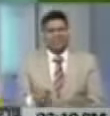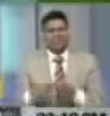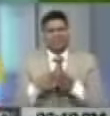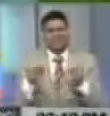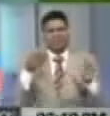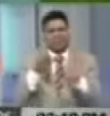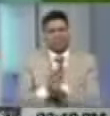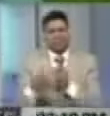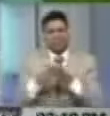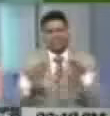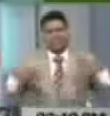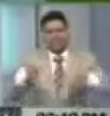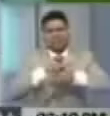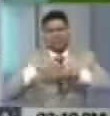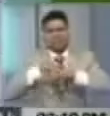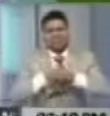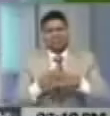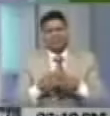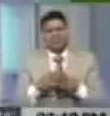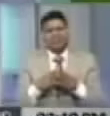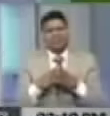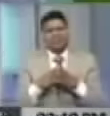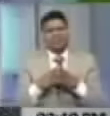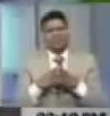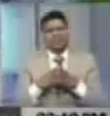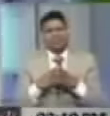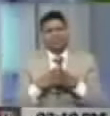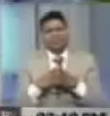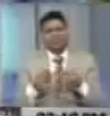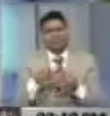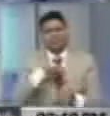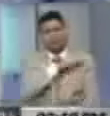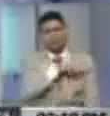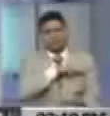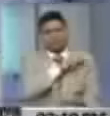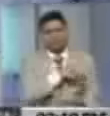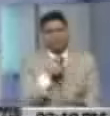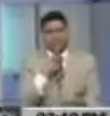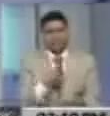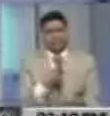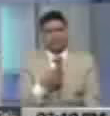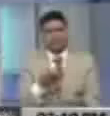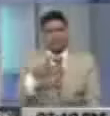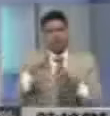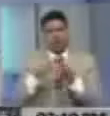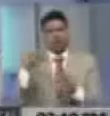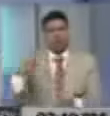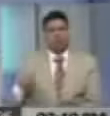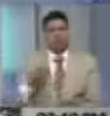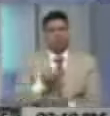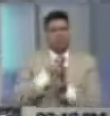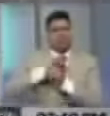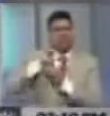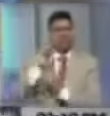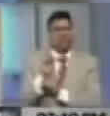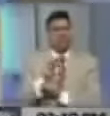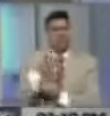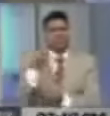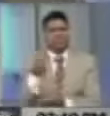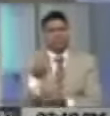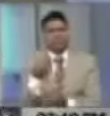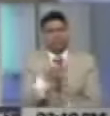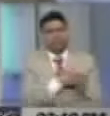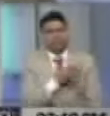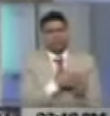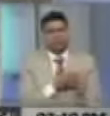de la gran misión Abastecimiento Soberano, y conversamos con William Contreras, quien es superintendente nacional de los derechos de la defensa socioeconómico, justamente